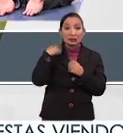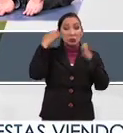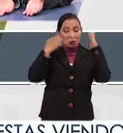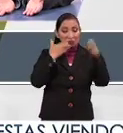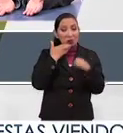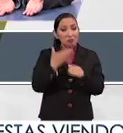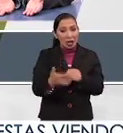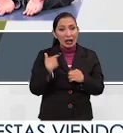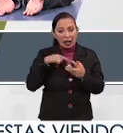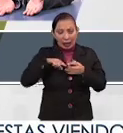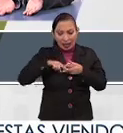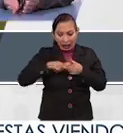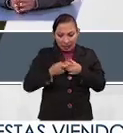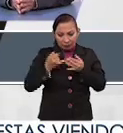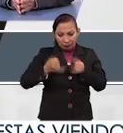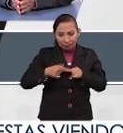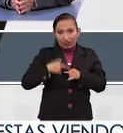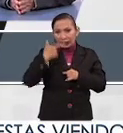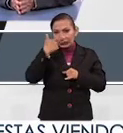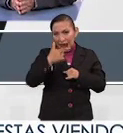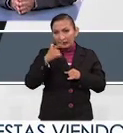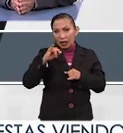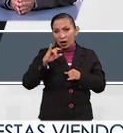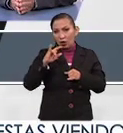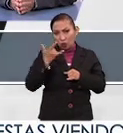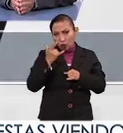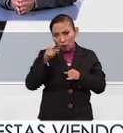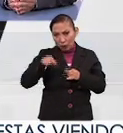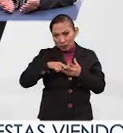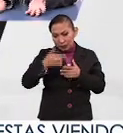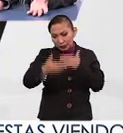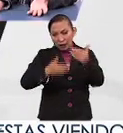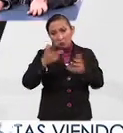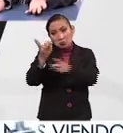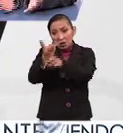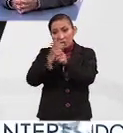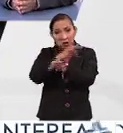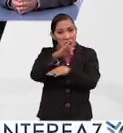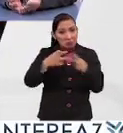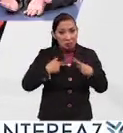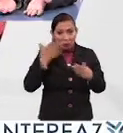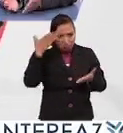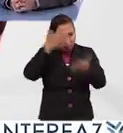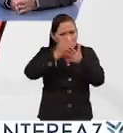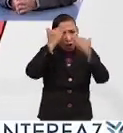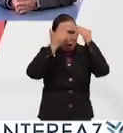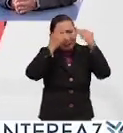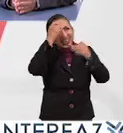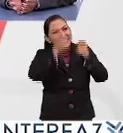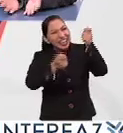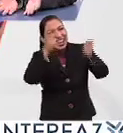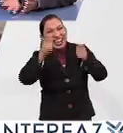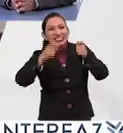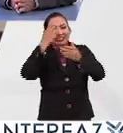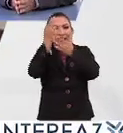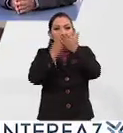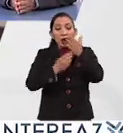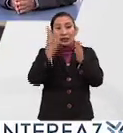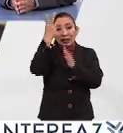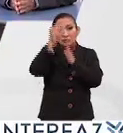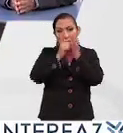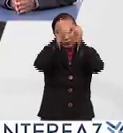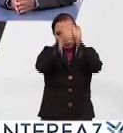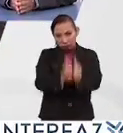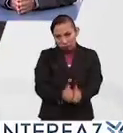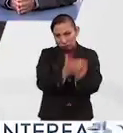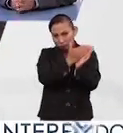funcionando muy bien, inauguramos el 7 de julio, y bueno, pues invitamos a toda la gente que vaya y que lo vea. Estará 3 meses esta